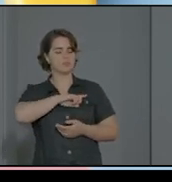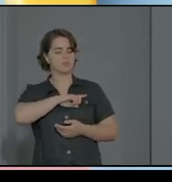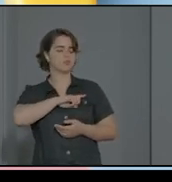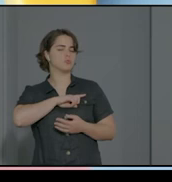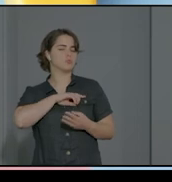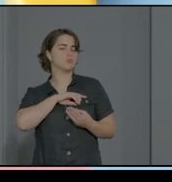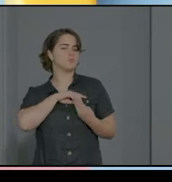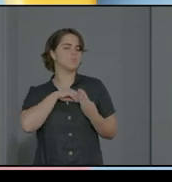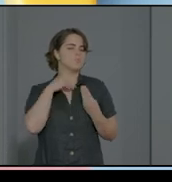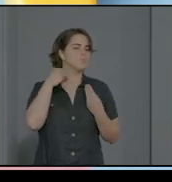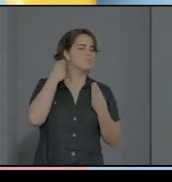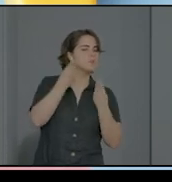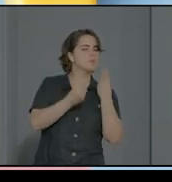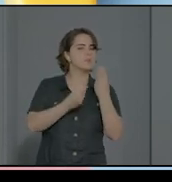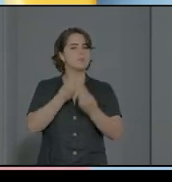hai